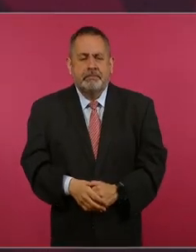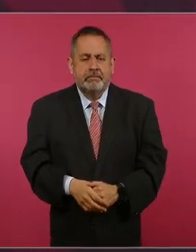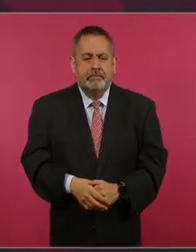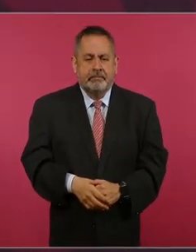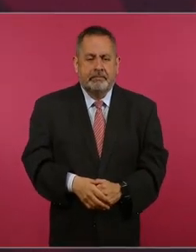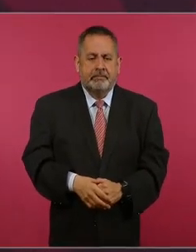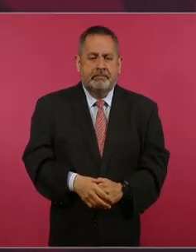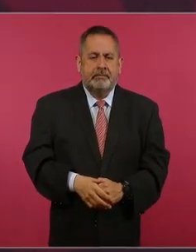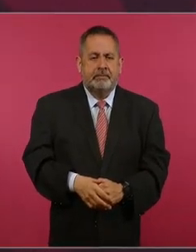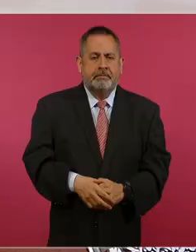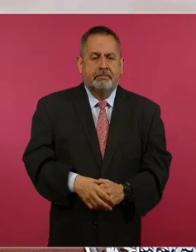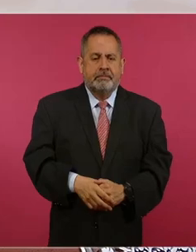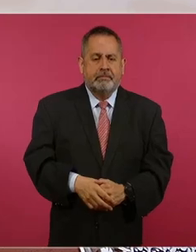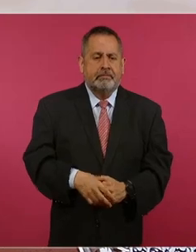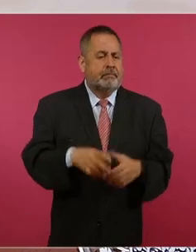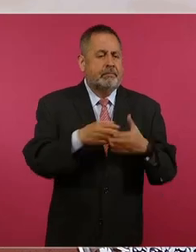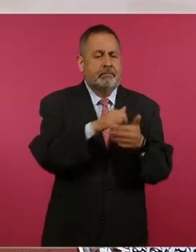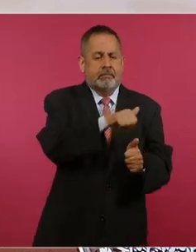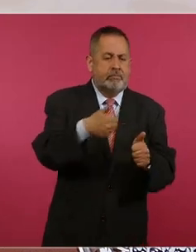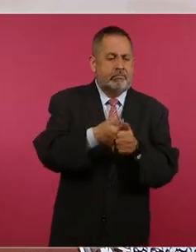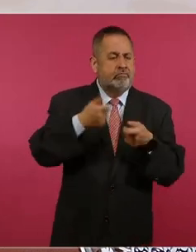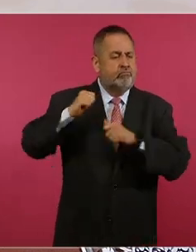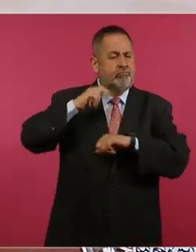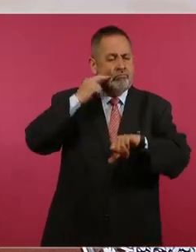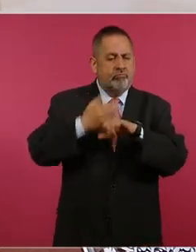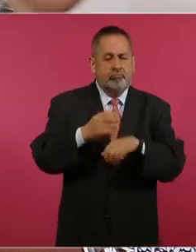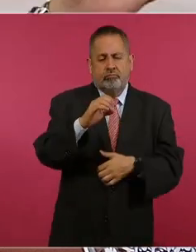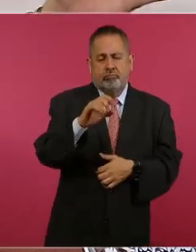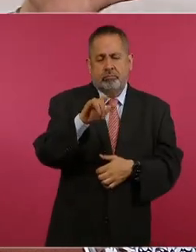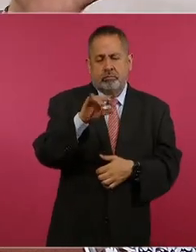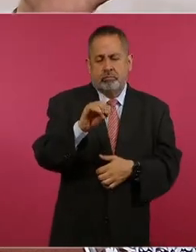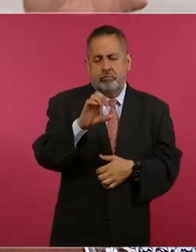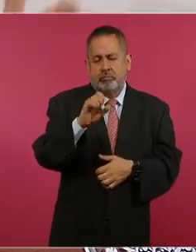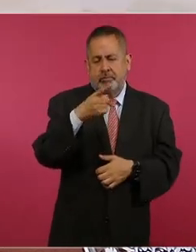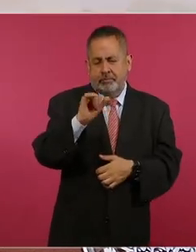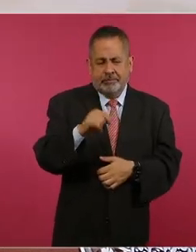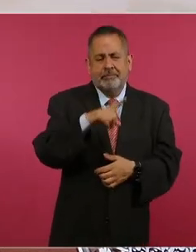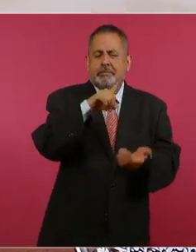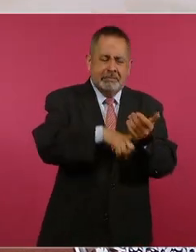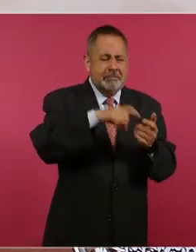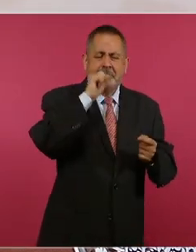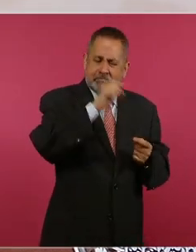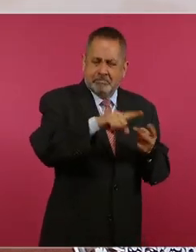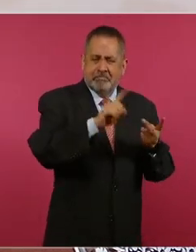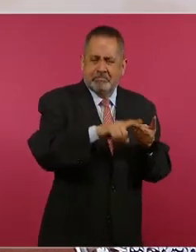Que maneja Claudio X González y ahí está